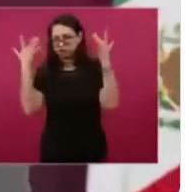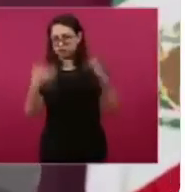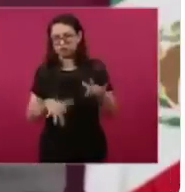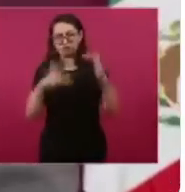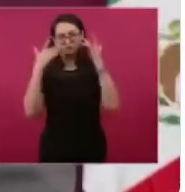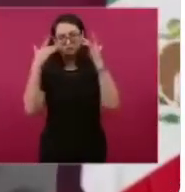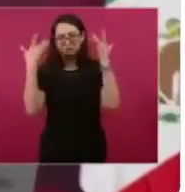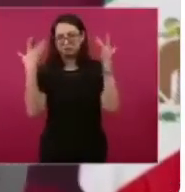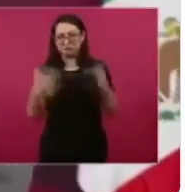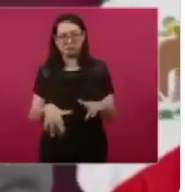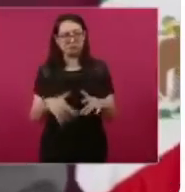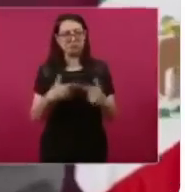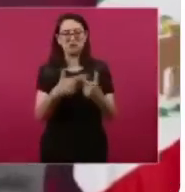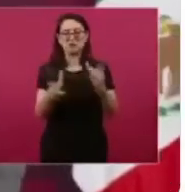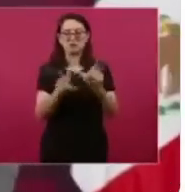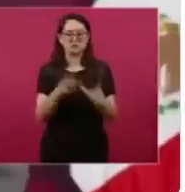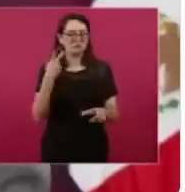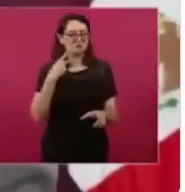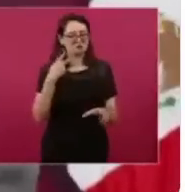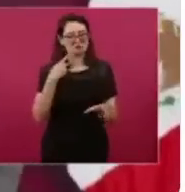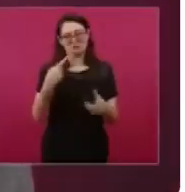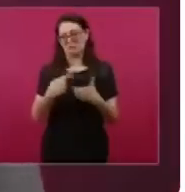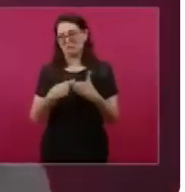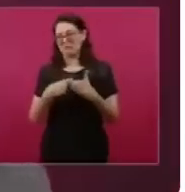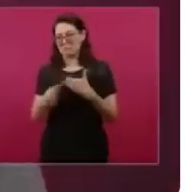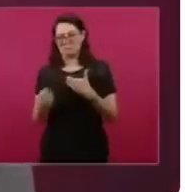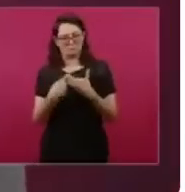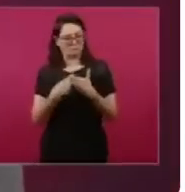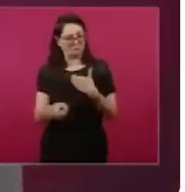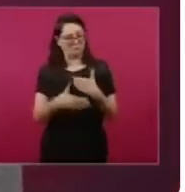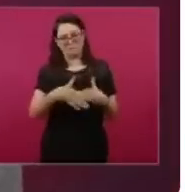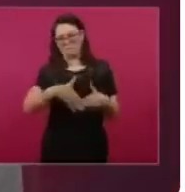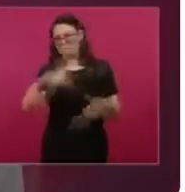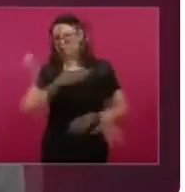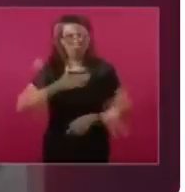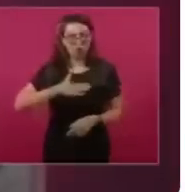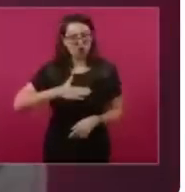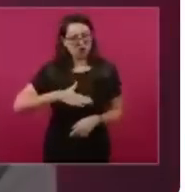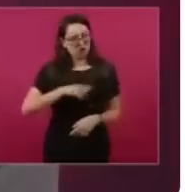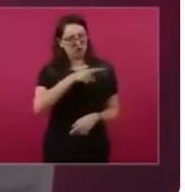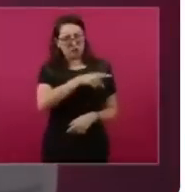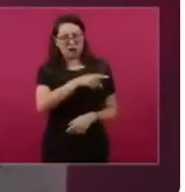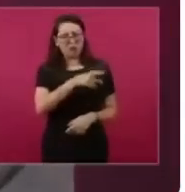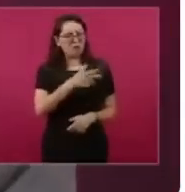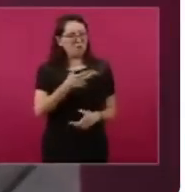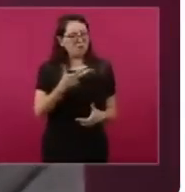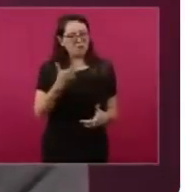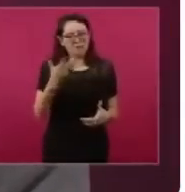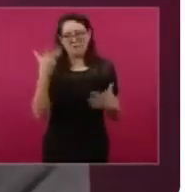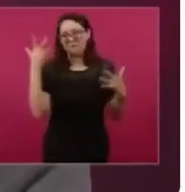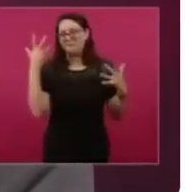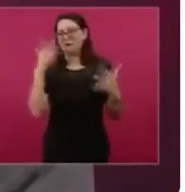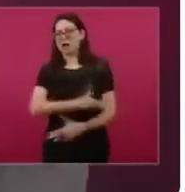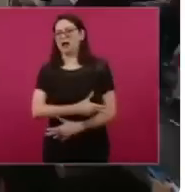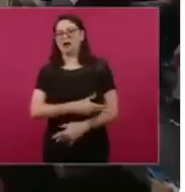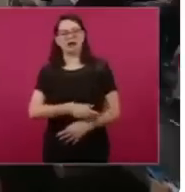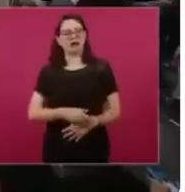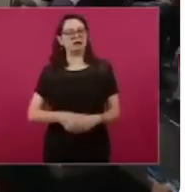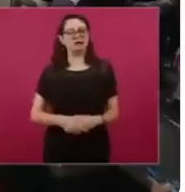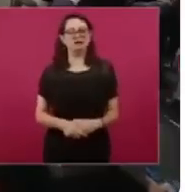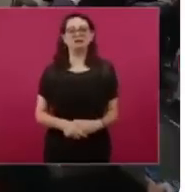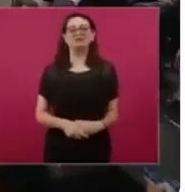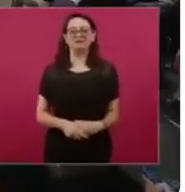una ruptura en este bloque conservador quienes la apoyan a ella